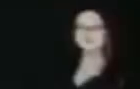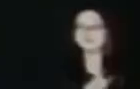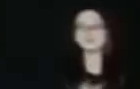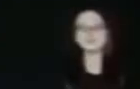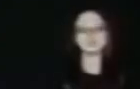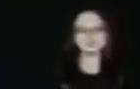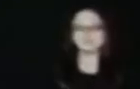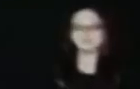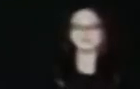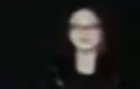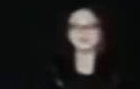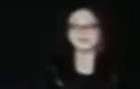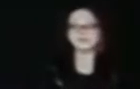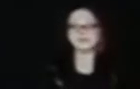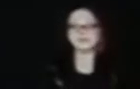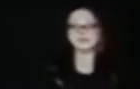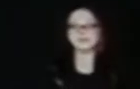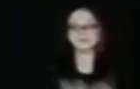También